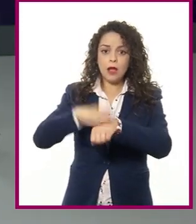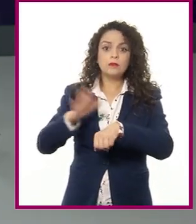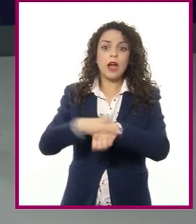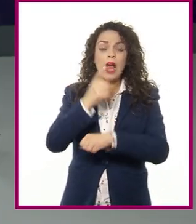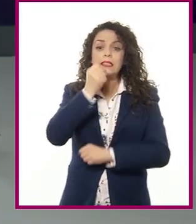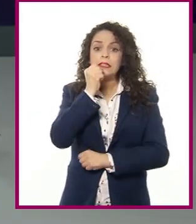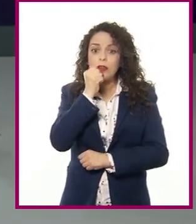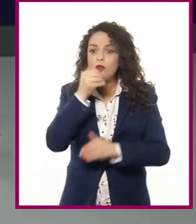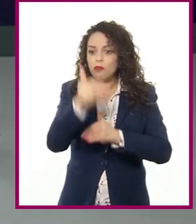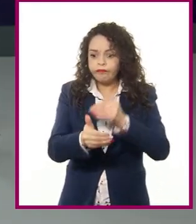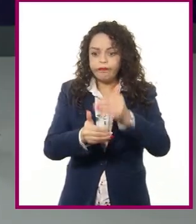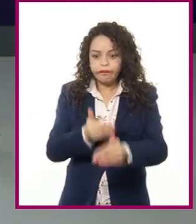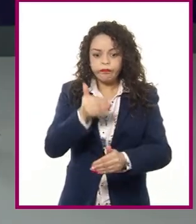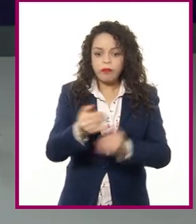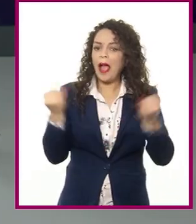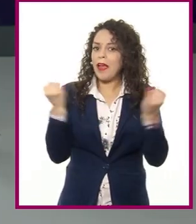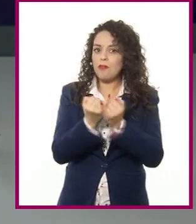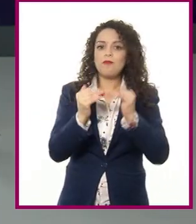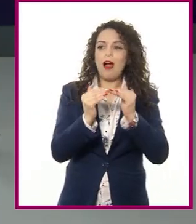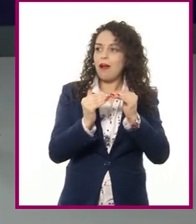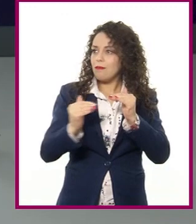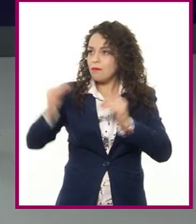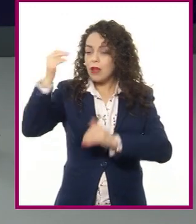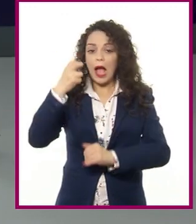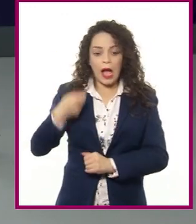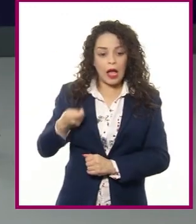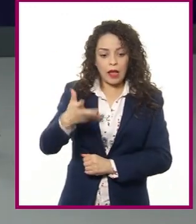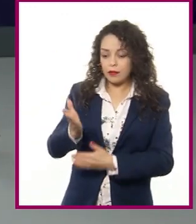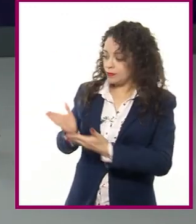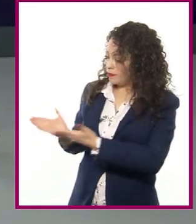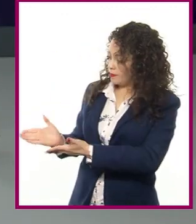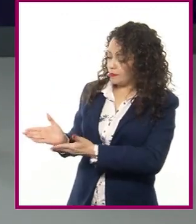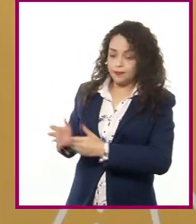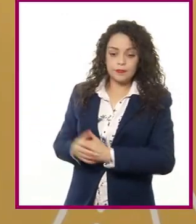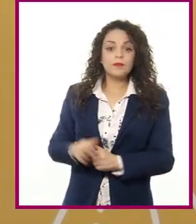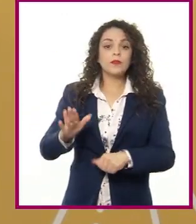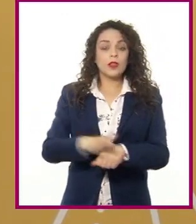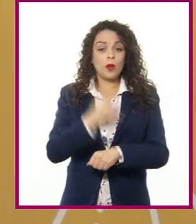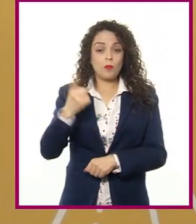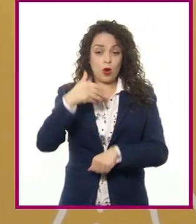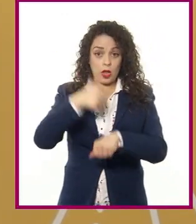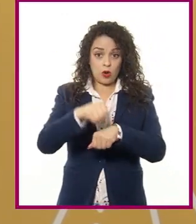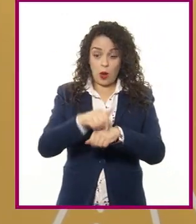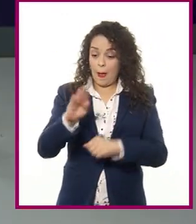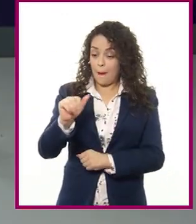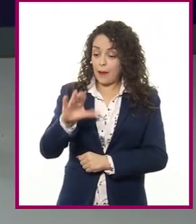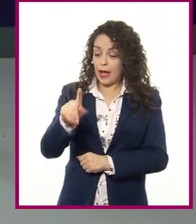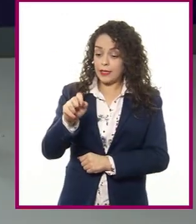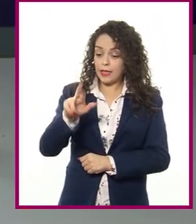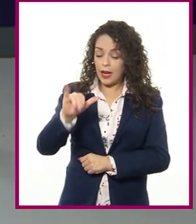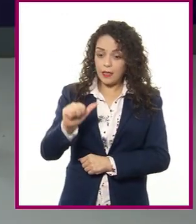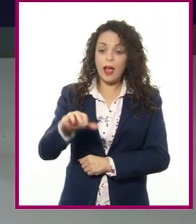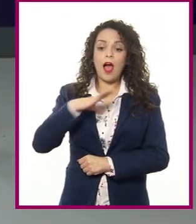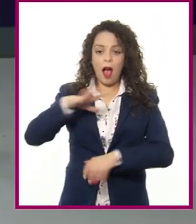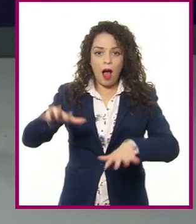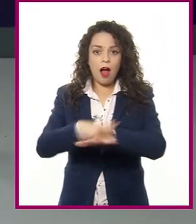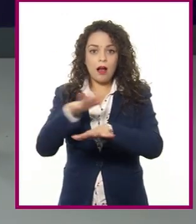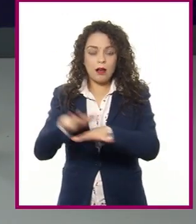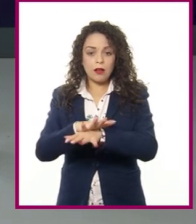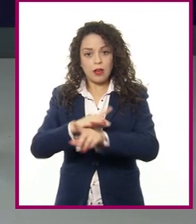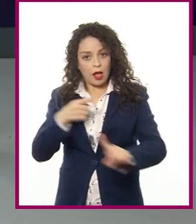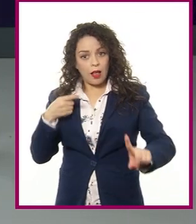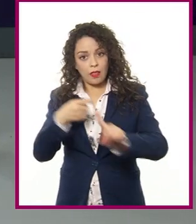segundos. Entonces, es una variación cuadrática, porque se puede decir que el número de bacterias está en variación